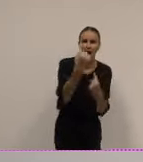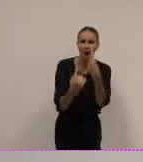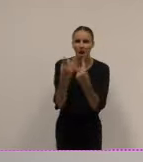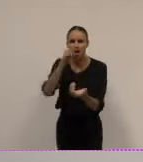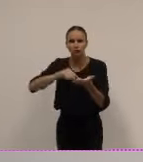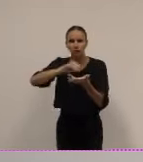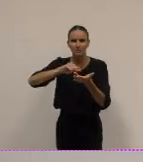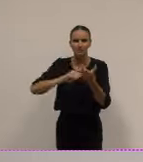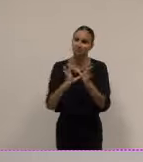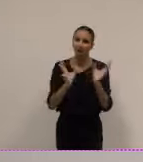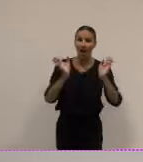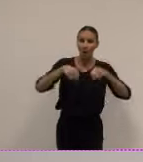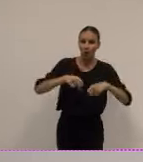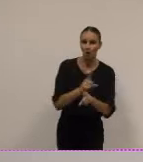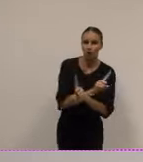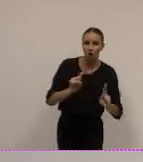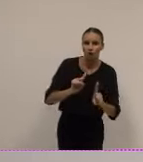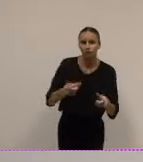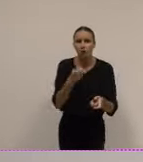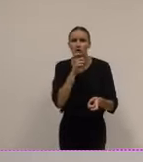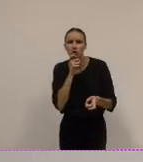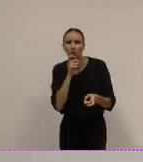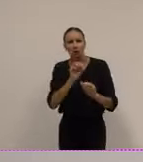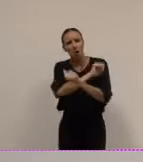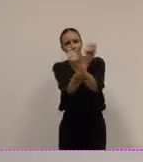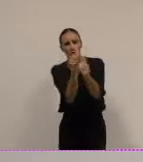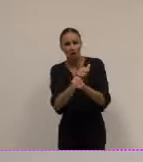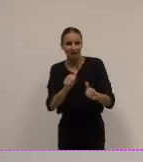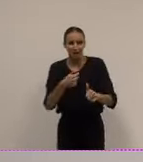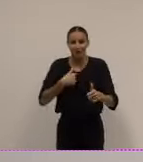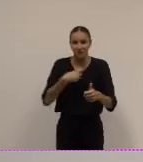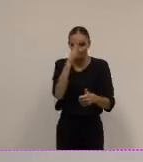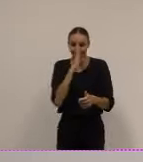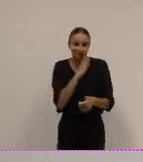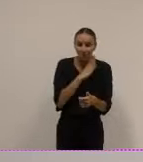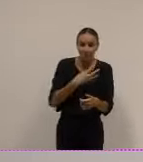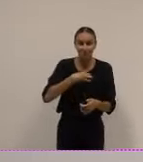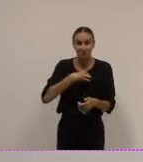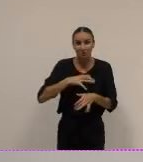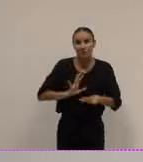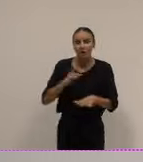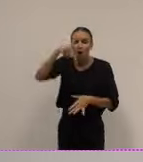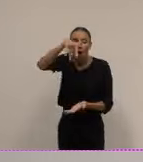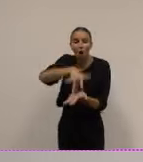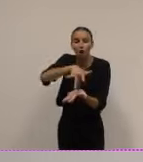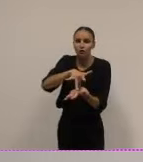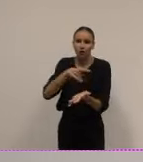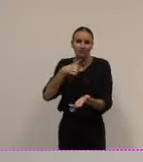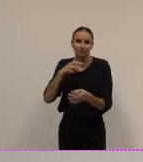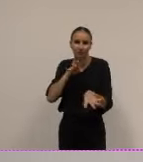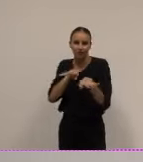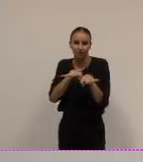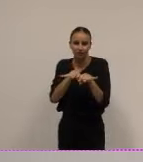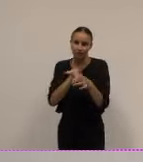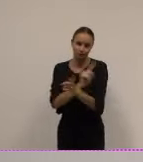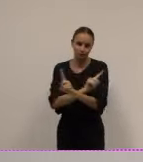fondo y en otras también con las formas. No lo puedo ocultar, pero hoy no es momento para reproches políticos, todo